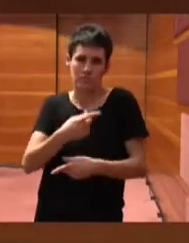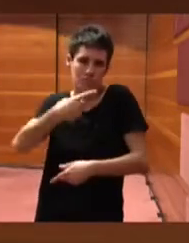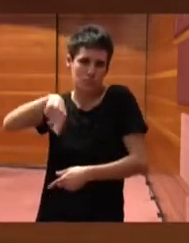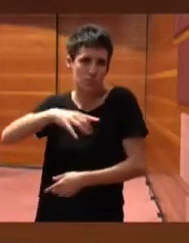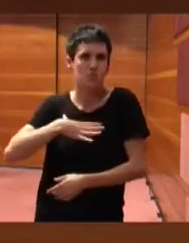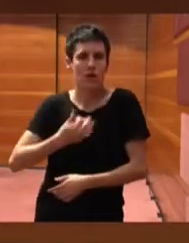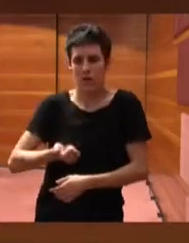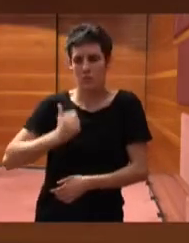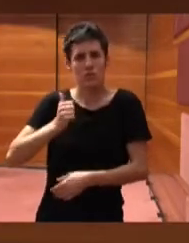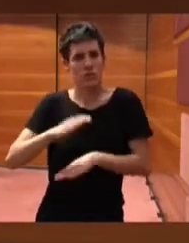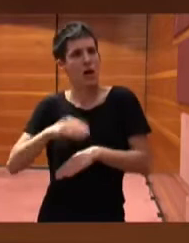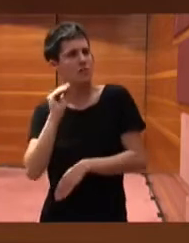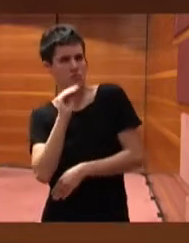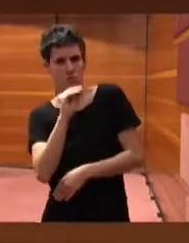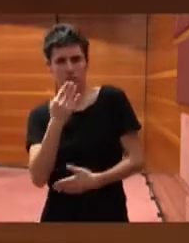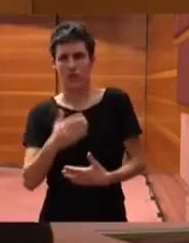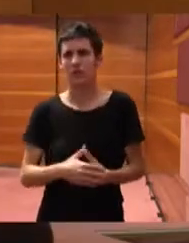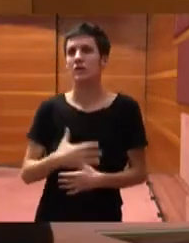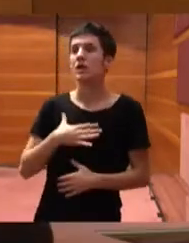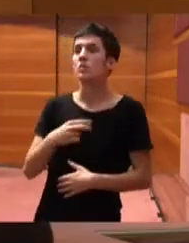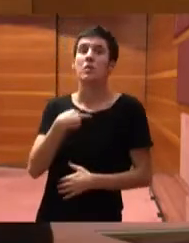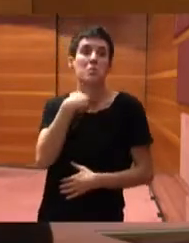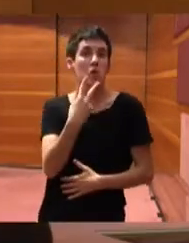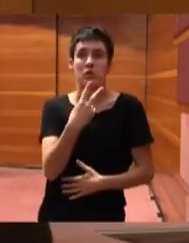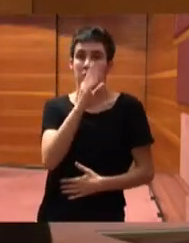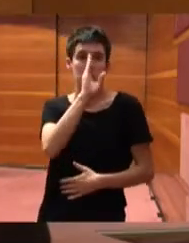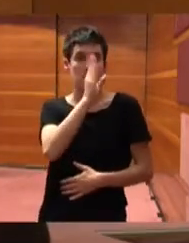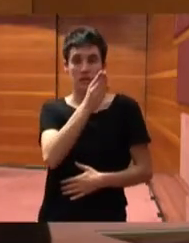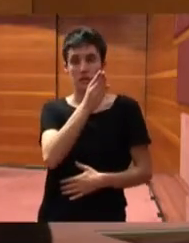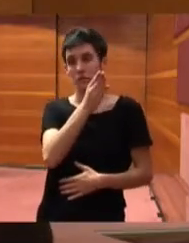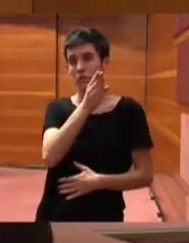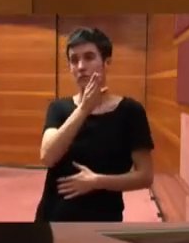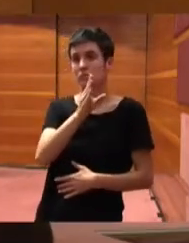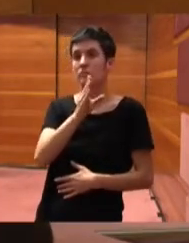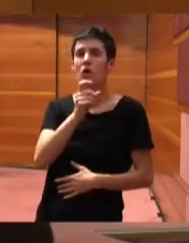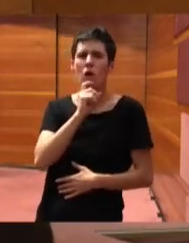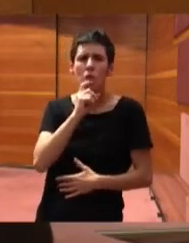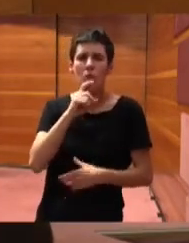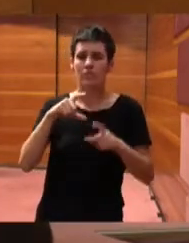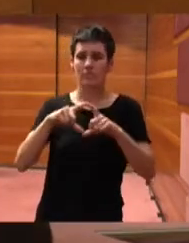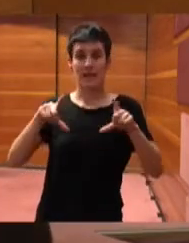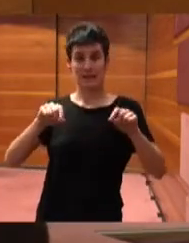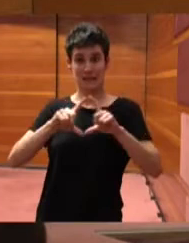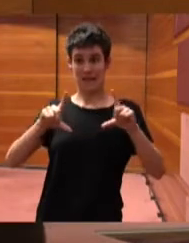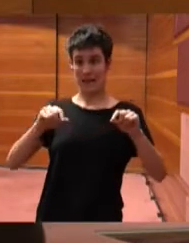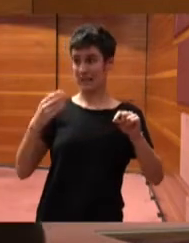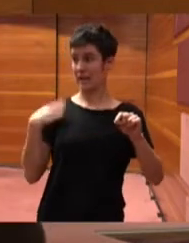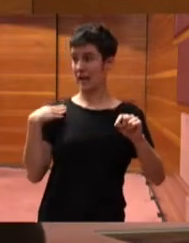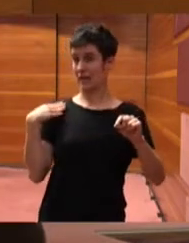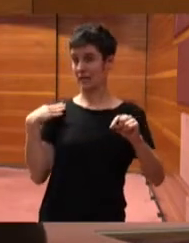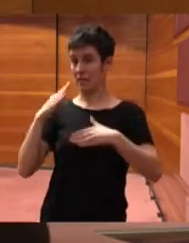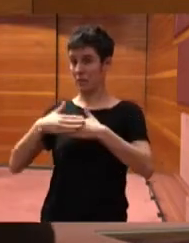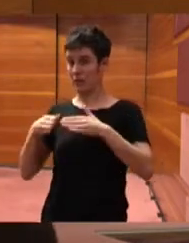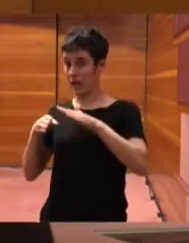de dirigirse a ellos. Van a poder hacerlo de viva voz a través de los tarjetones que han podido recoger en la